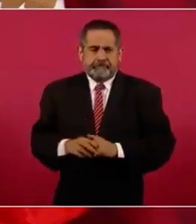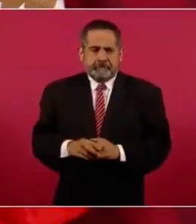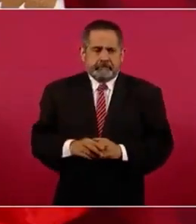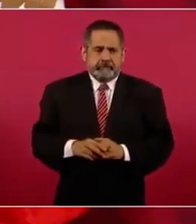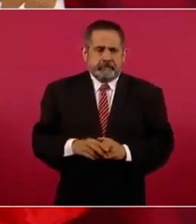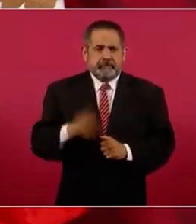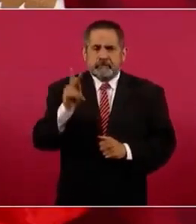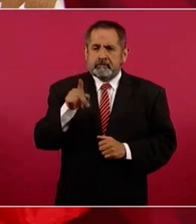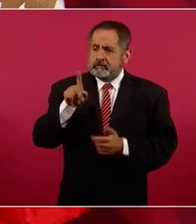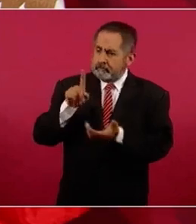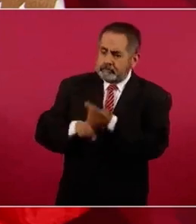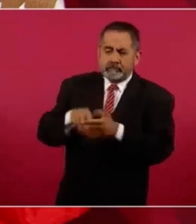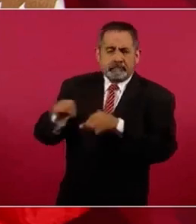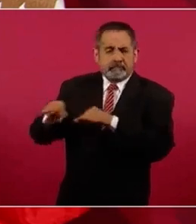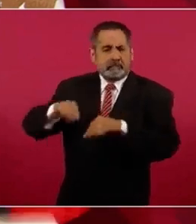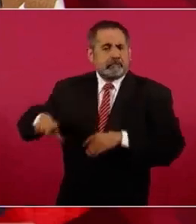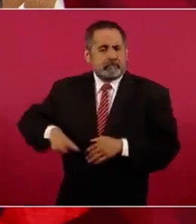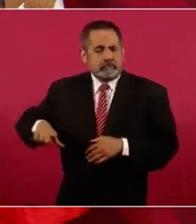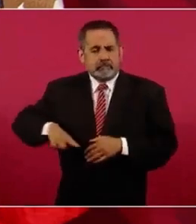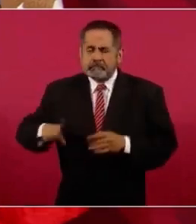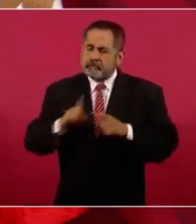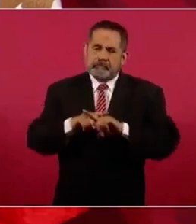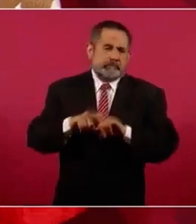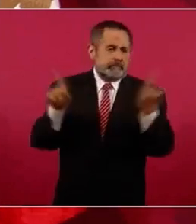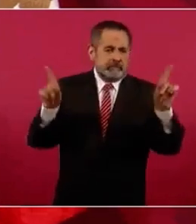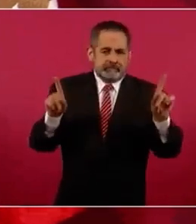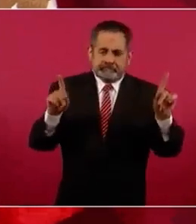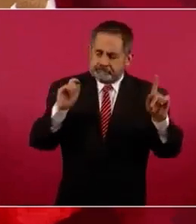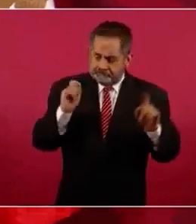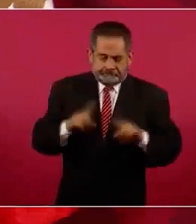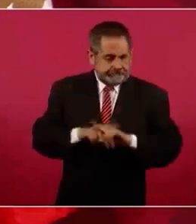Pero el servicio público es otra cosa.